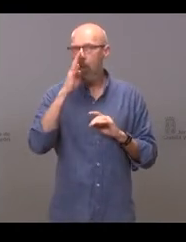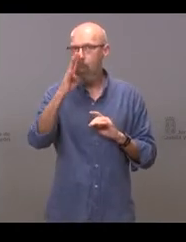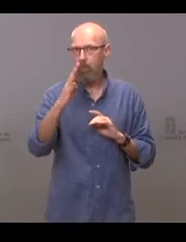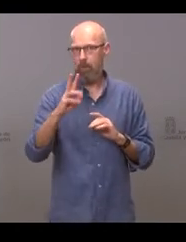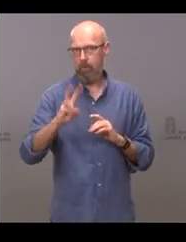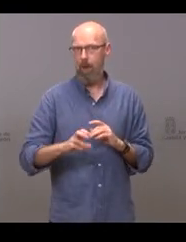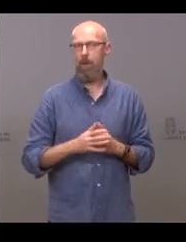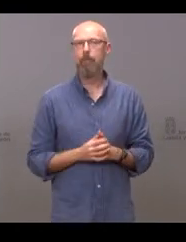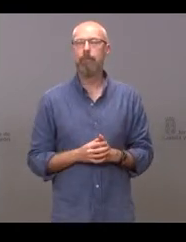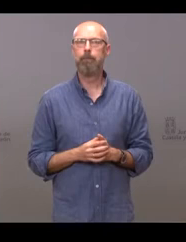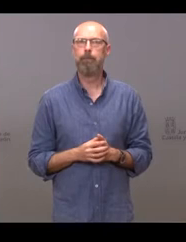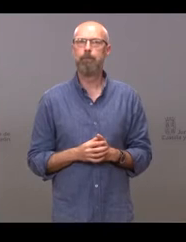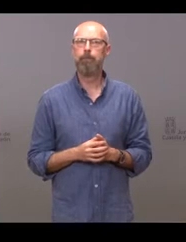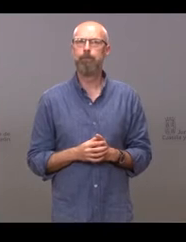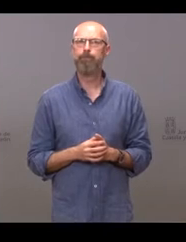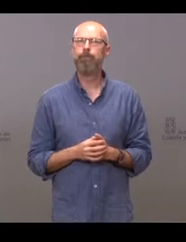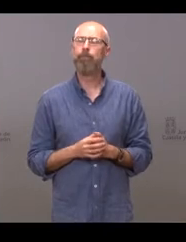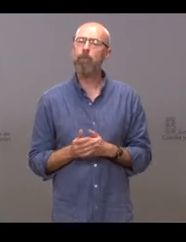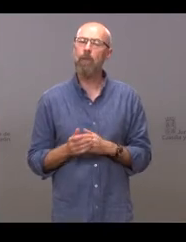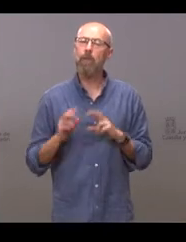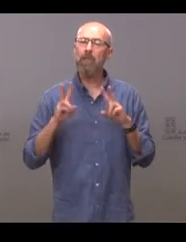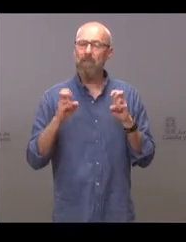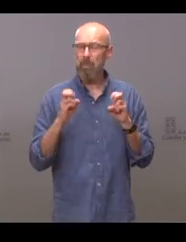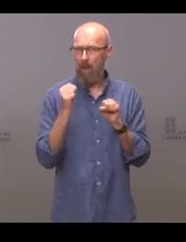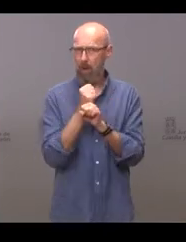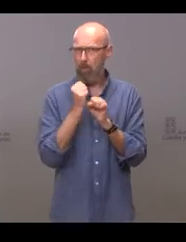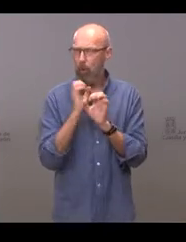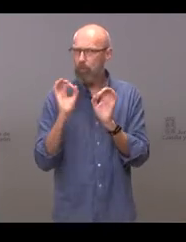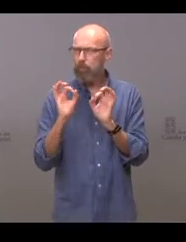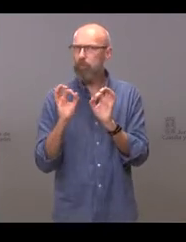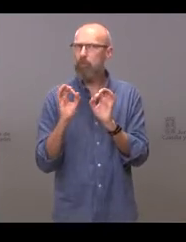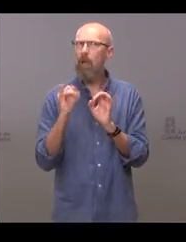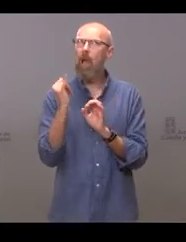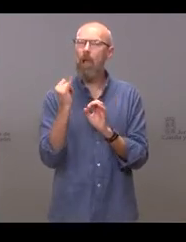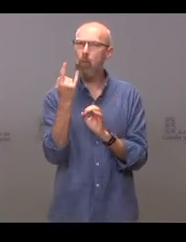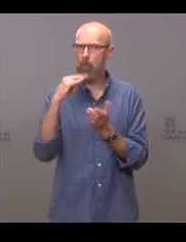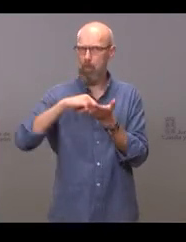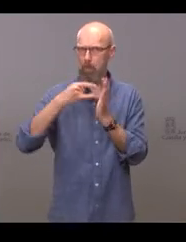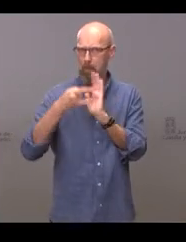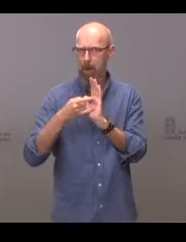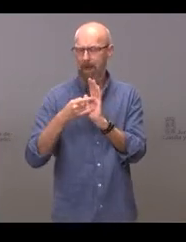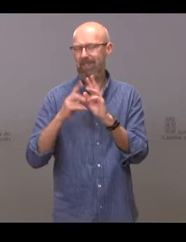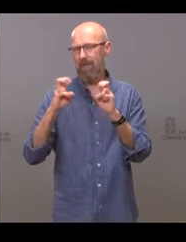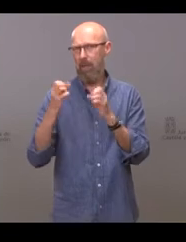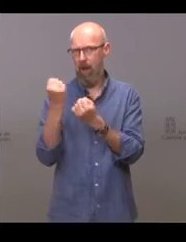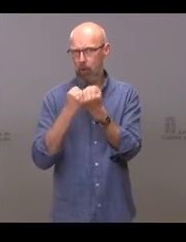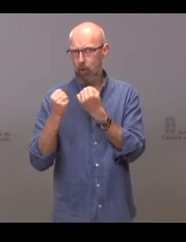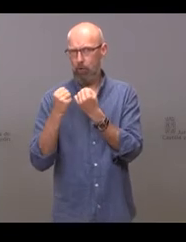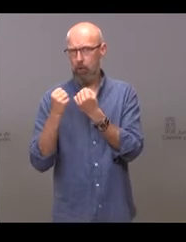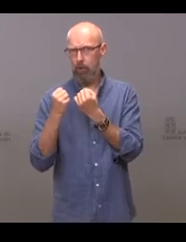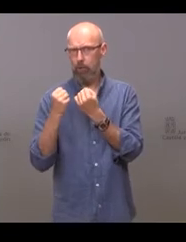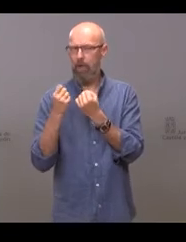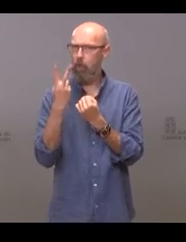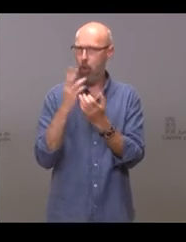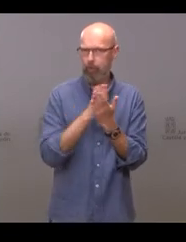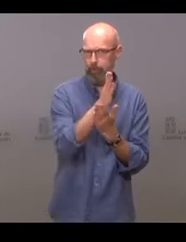y en el empleo en lo concreto hay un plan la parte económica hay dos hay dos